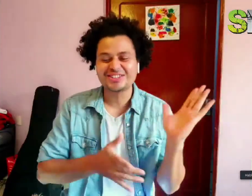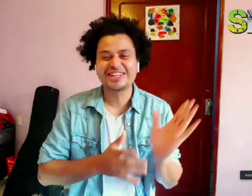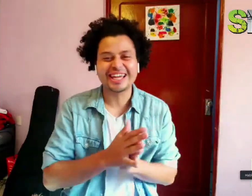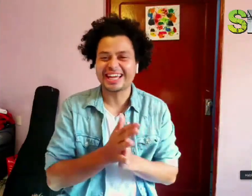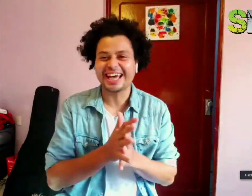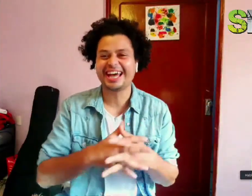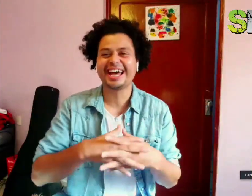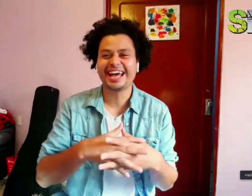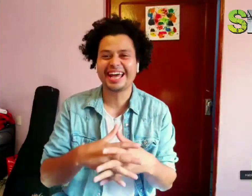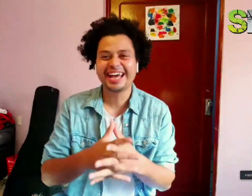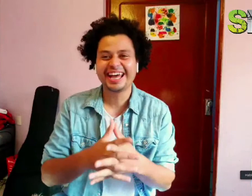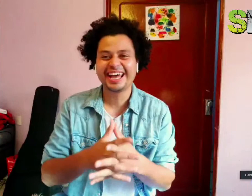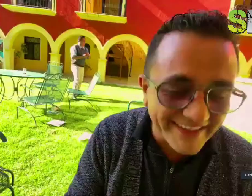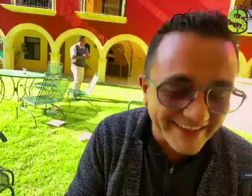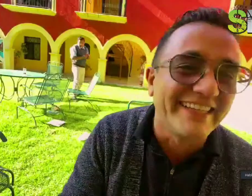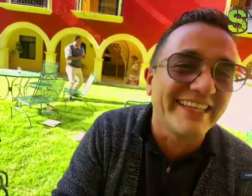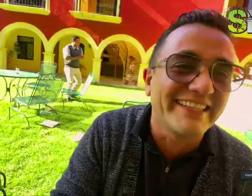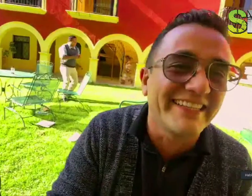Tú calle 12.